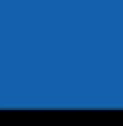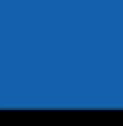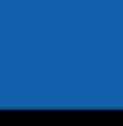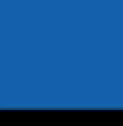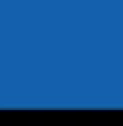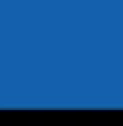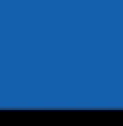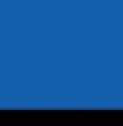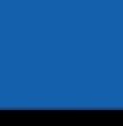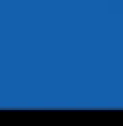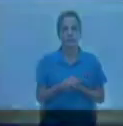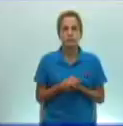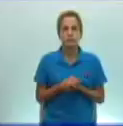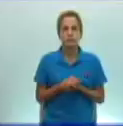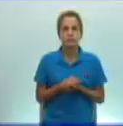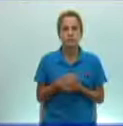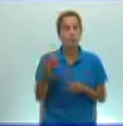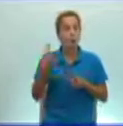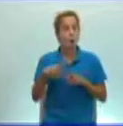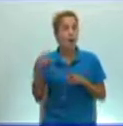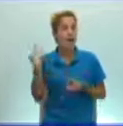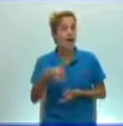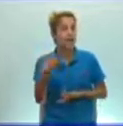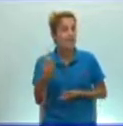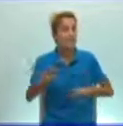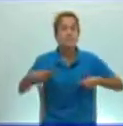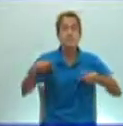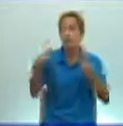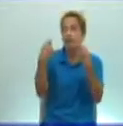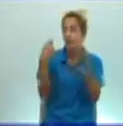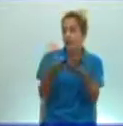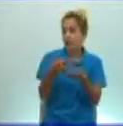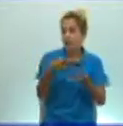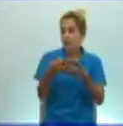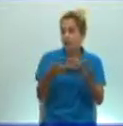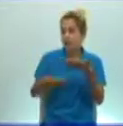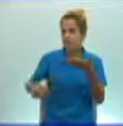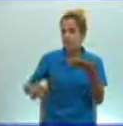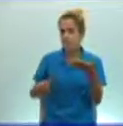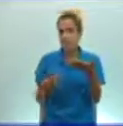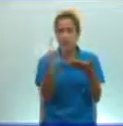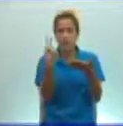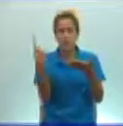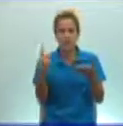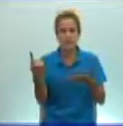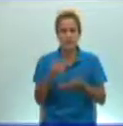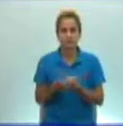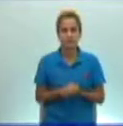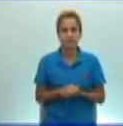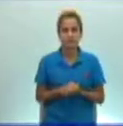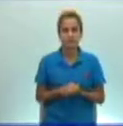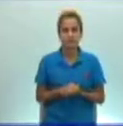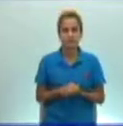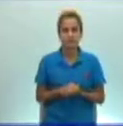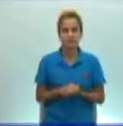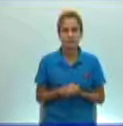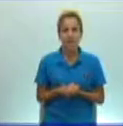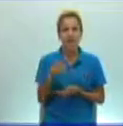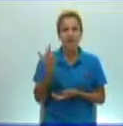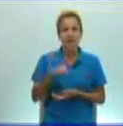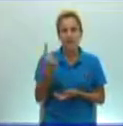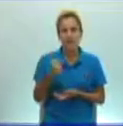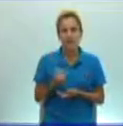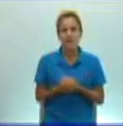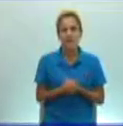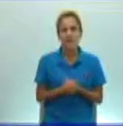Otra de las actividades que les proponíamos en el instrumento de autoevaluación es la actividad